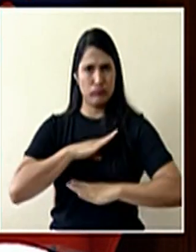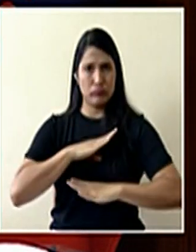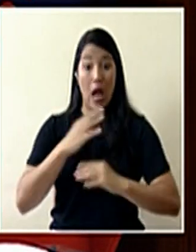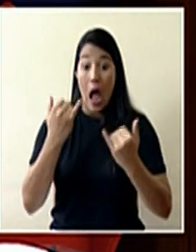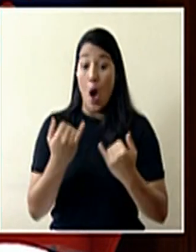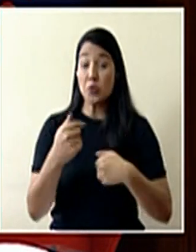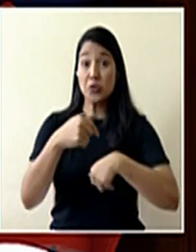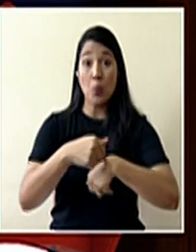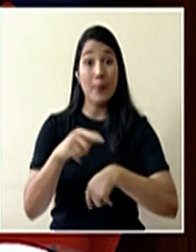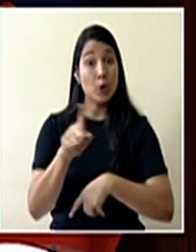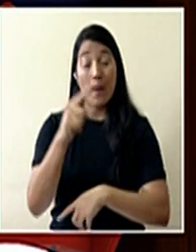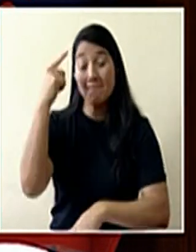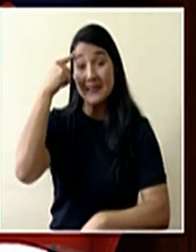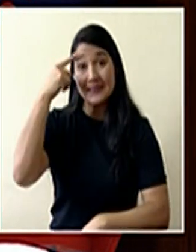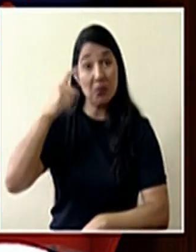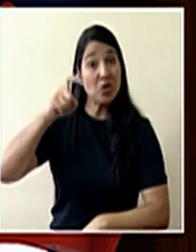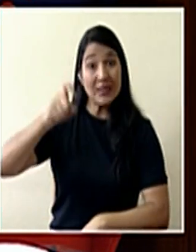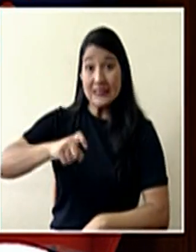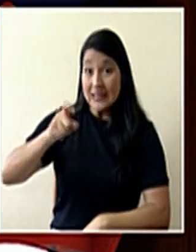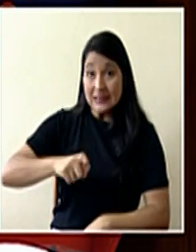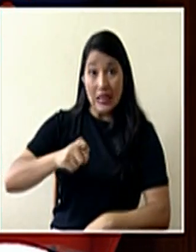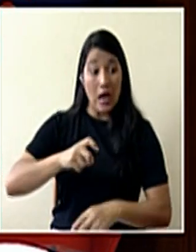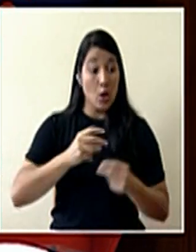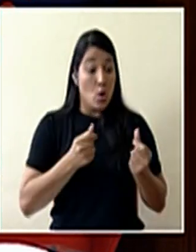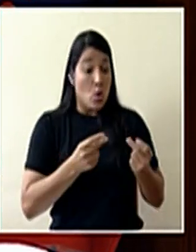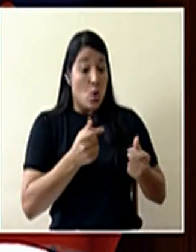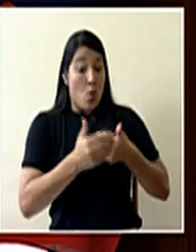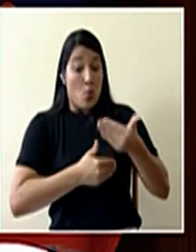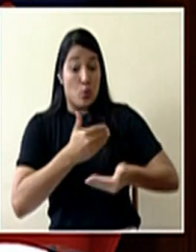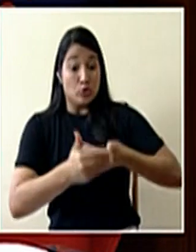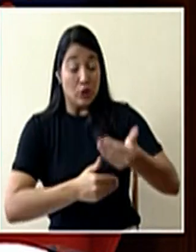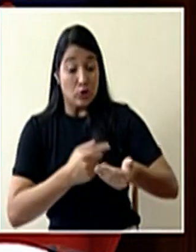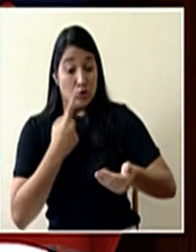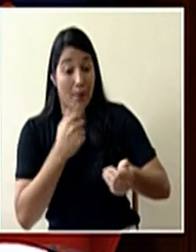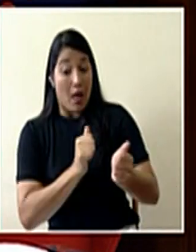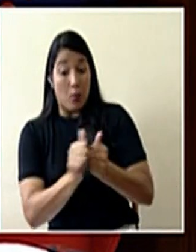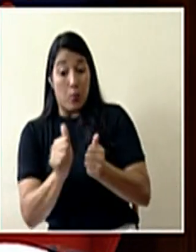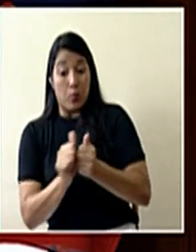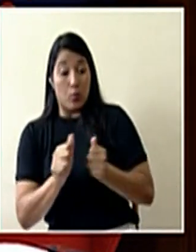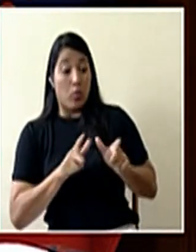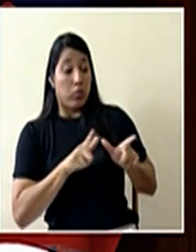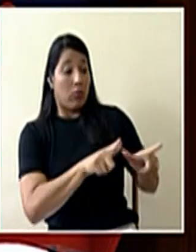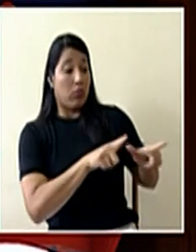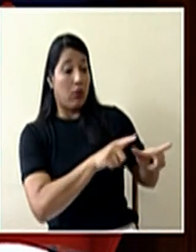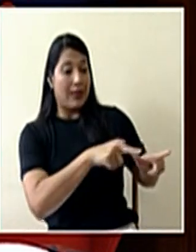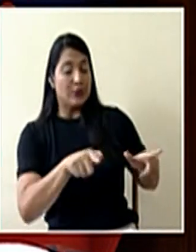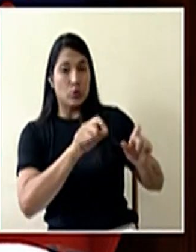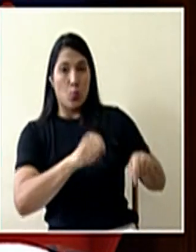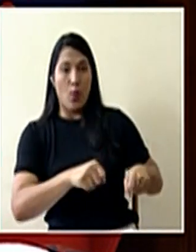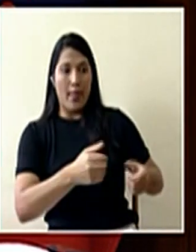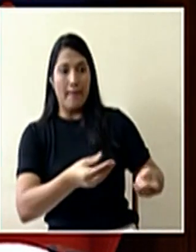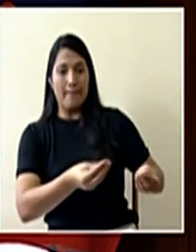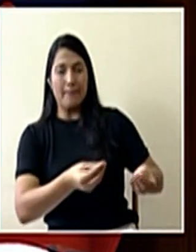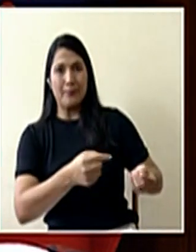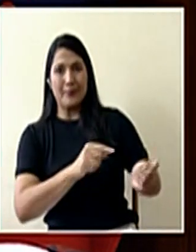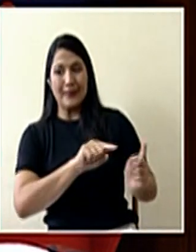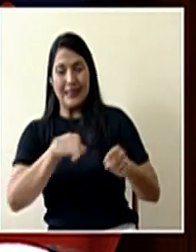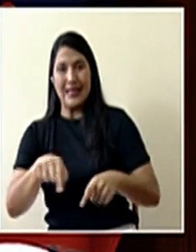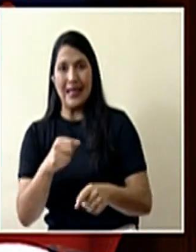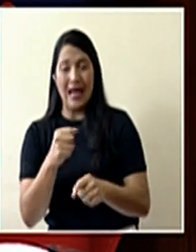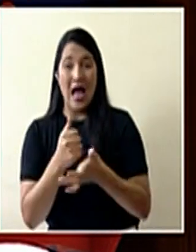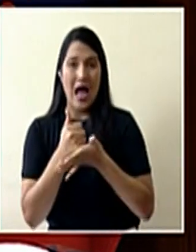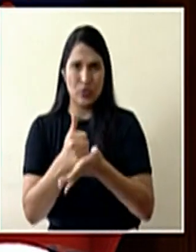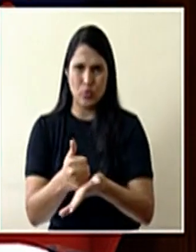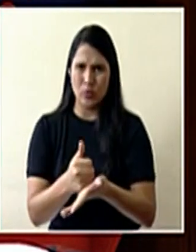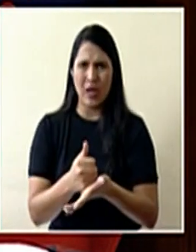no consideramos necesario que se acelere ningún trámite que podría disminuir todo este proceso que han venido trabajando durante muchísimos